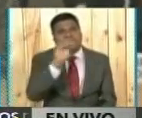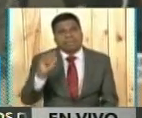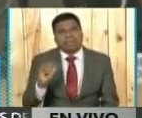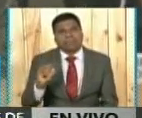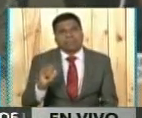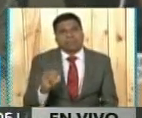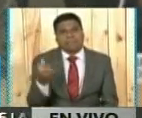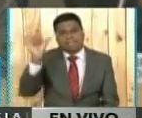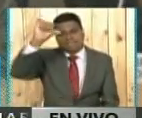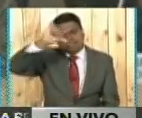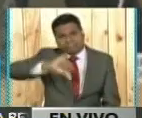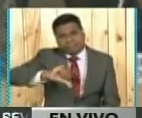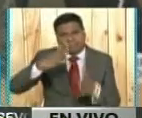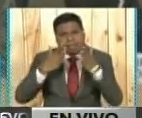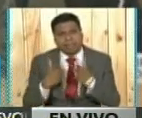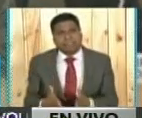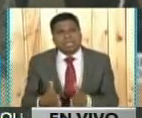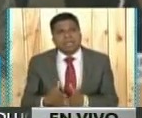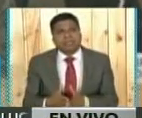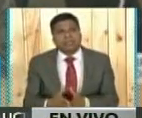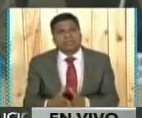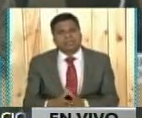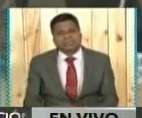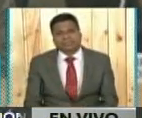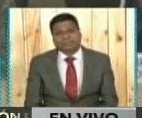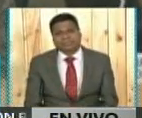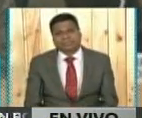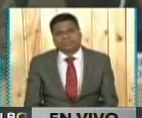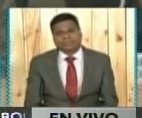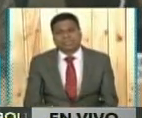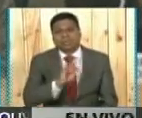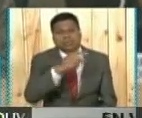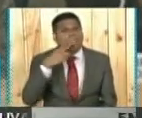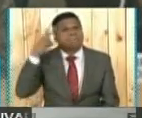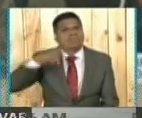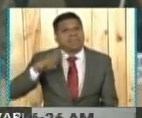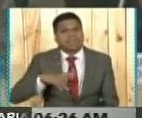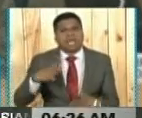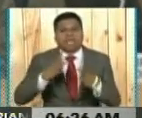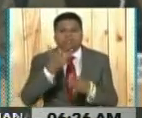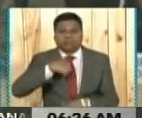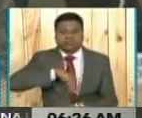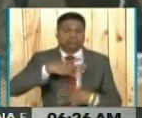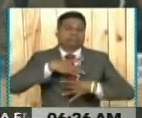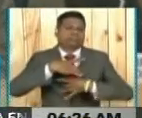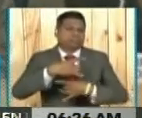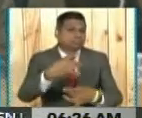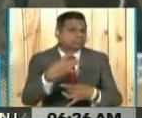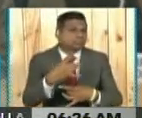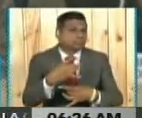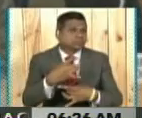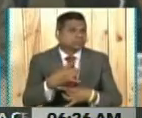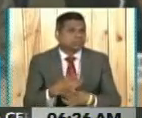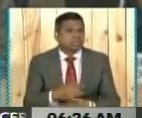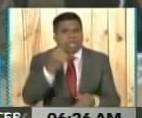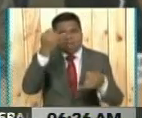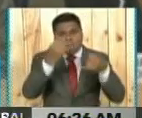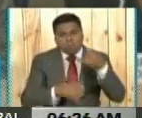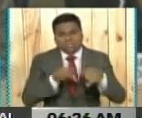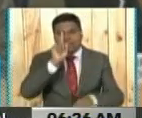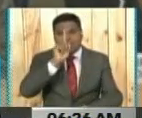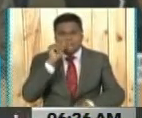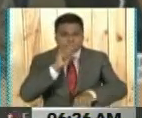fracasados, entre los fracasados y los que realmente tenemos intención, en el último